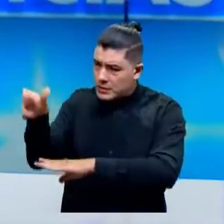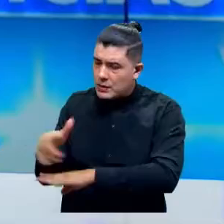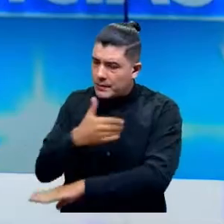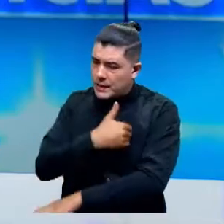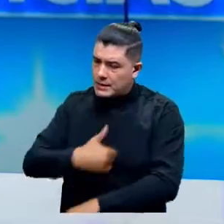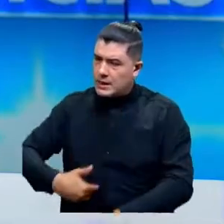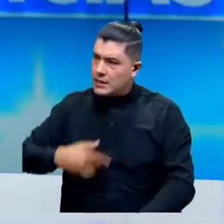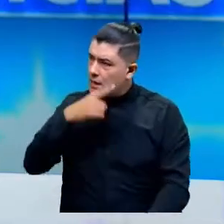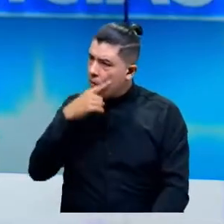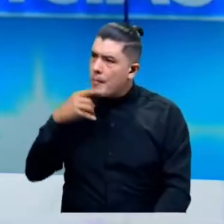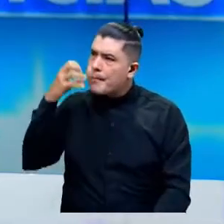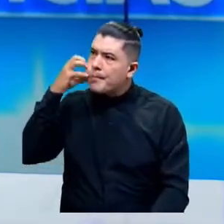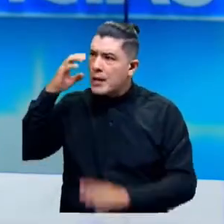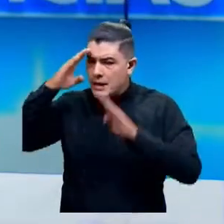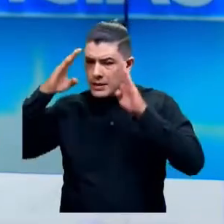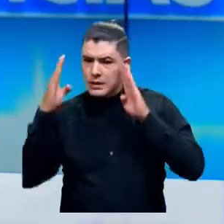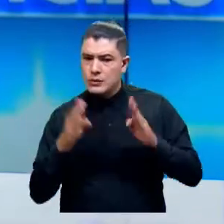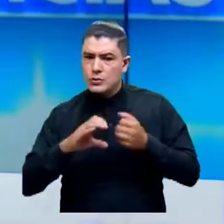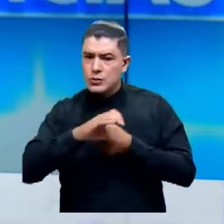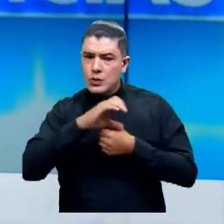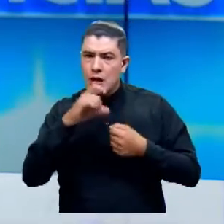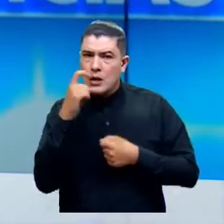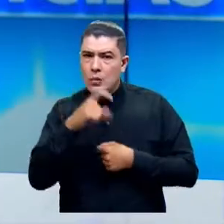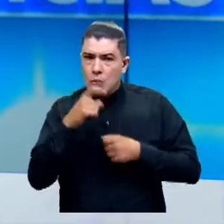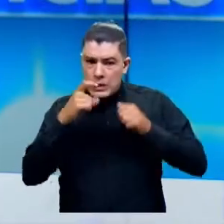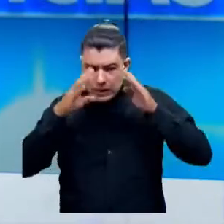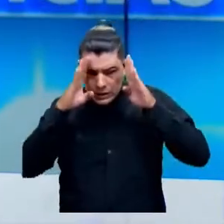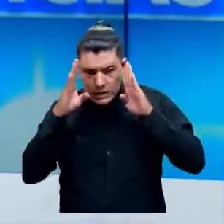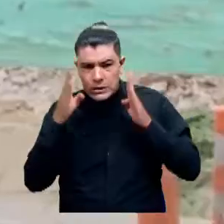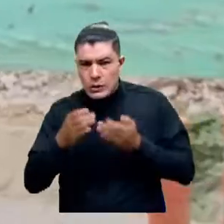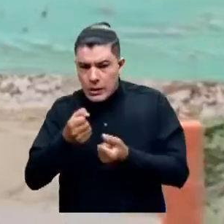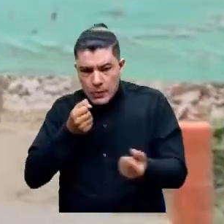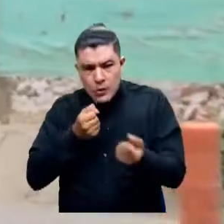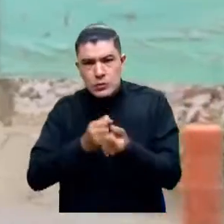acciones frente a la inseguridad de la capital del norte de Santander.